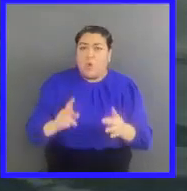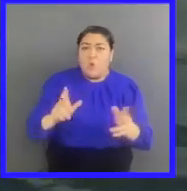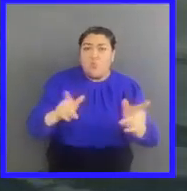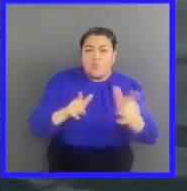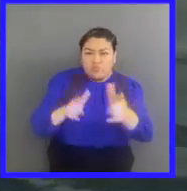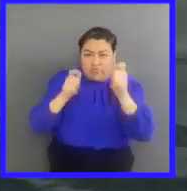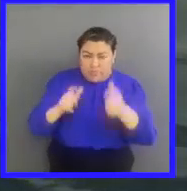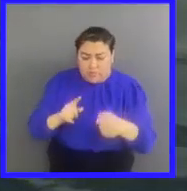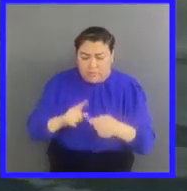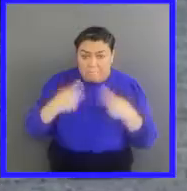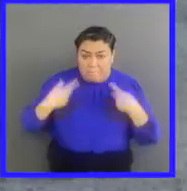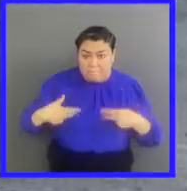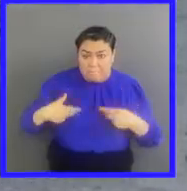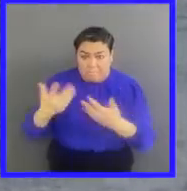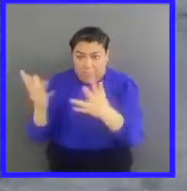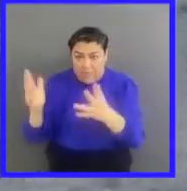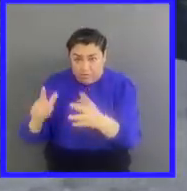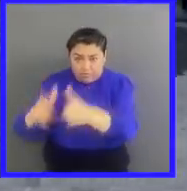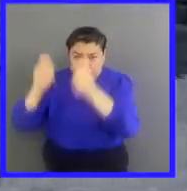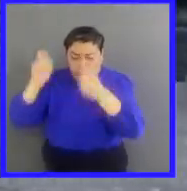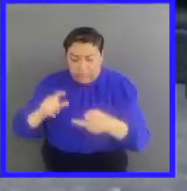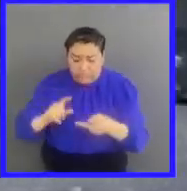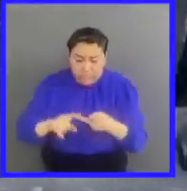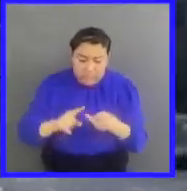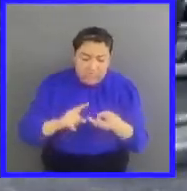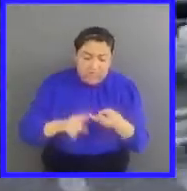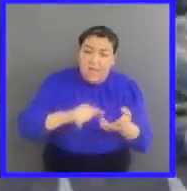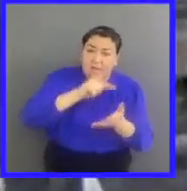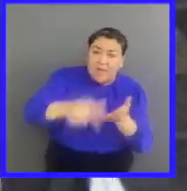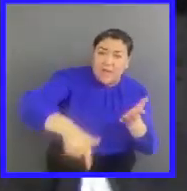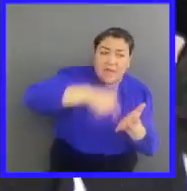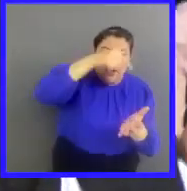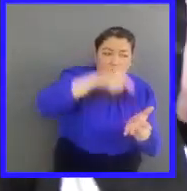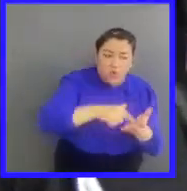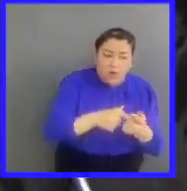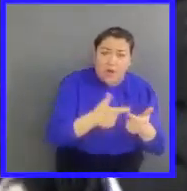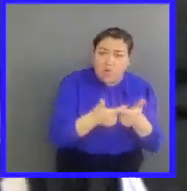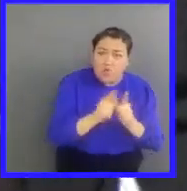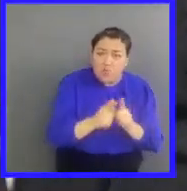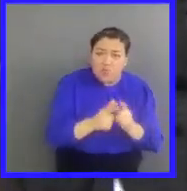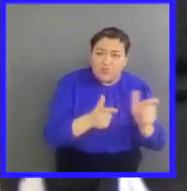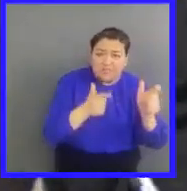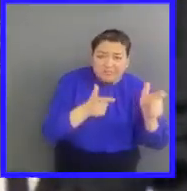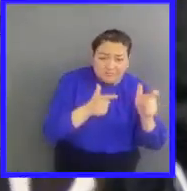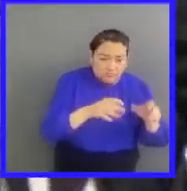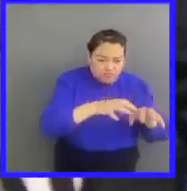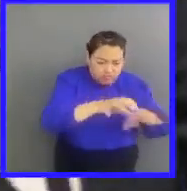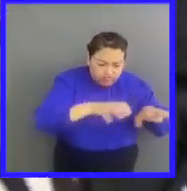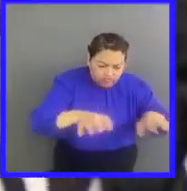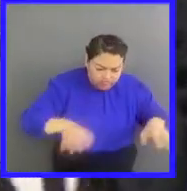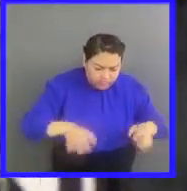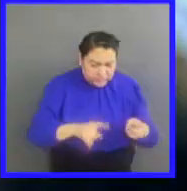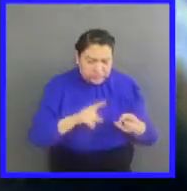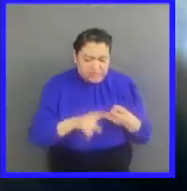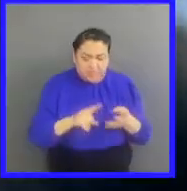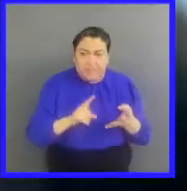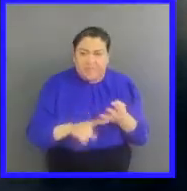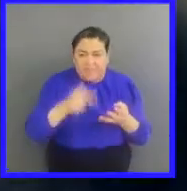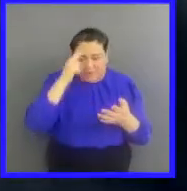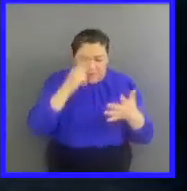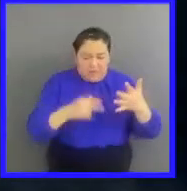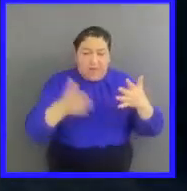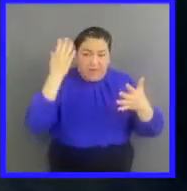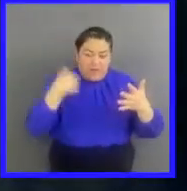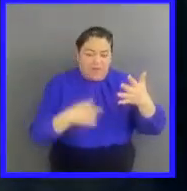difusión geográfica de la violencia y fragmentación de grupos armados. Destacaron el ascenso a la 6ª posición de Ecuador, tras